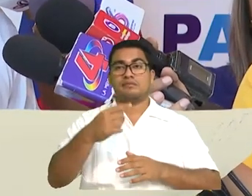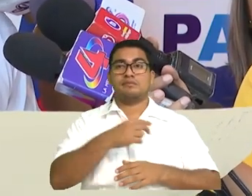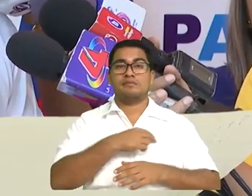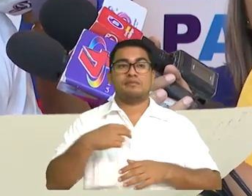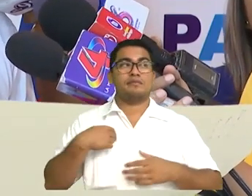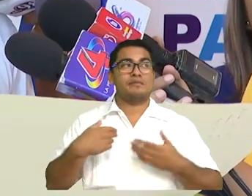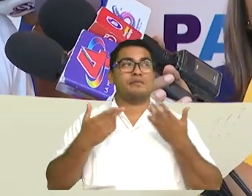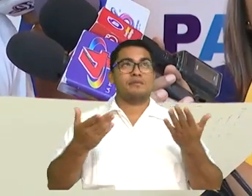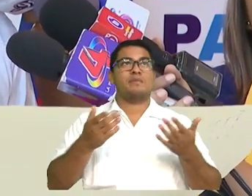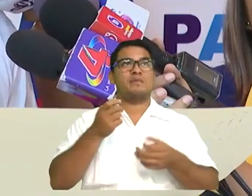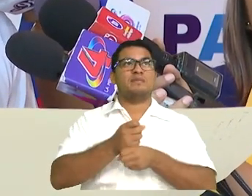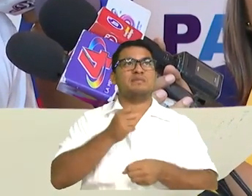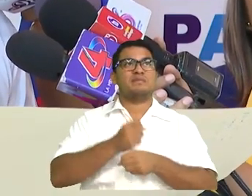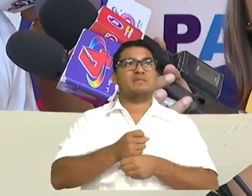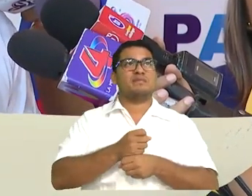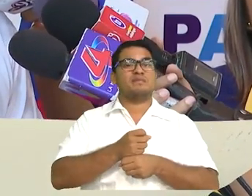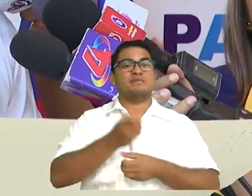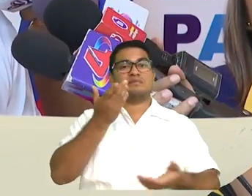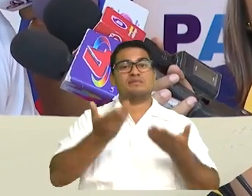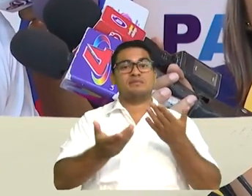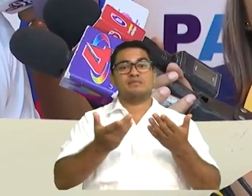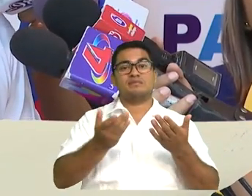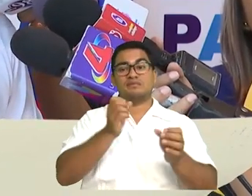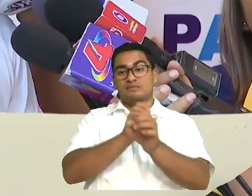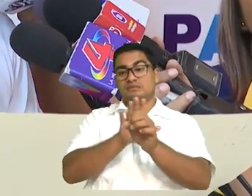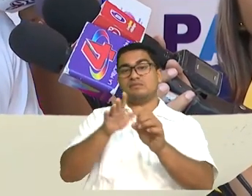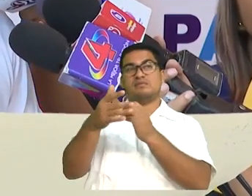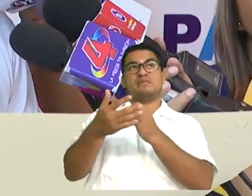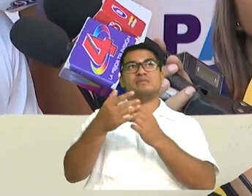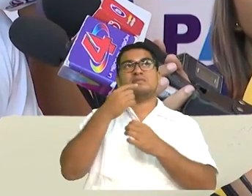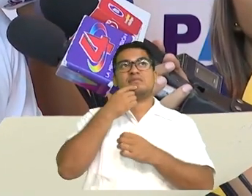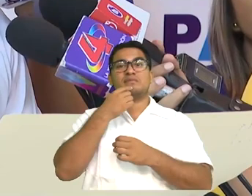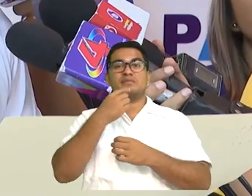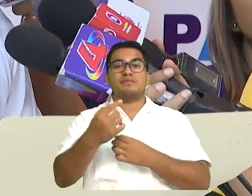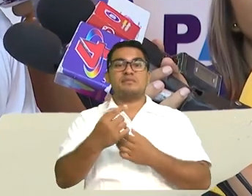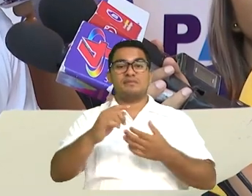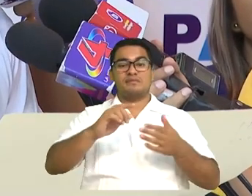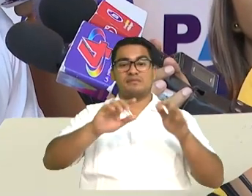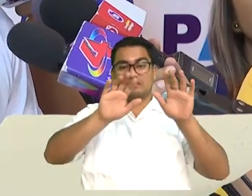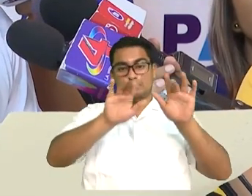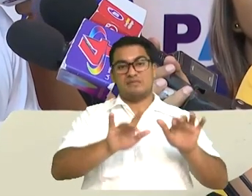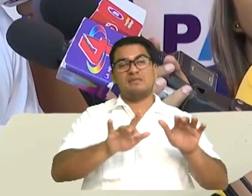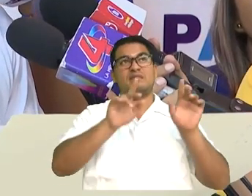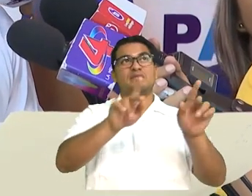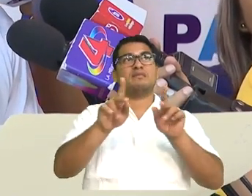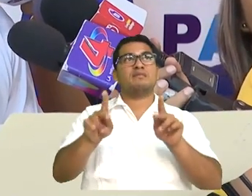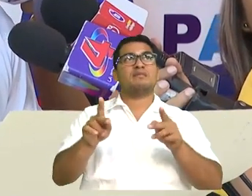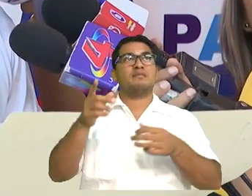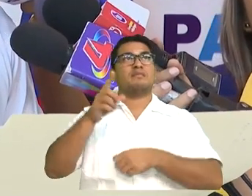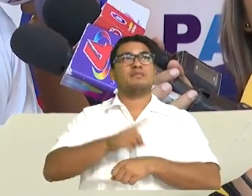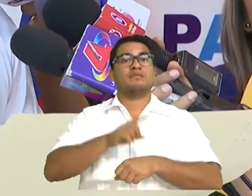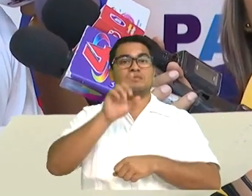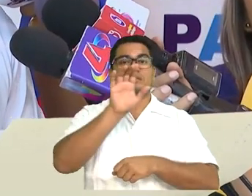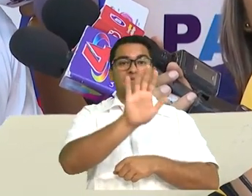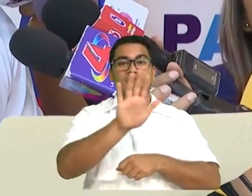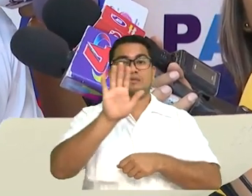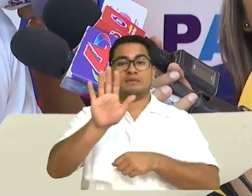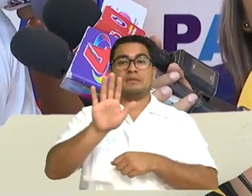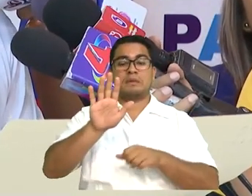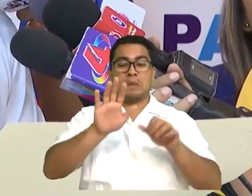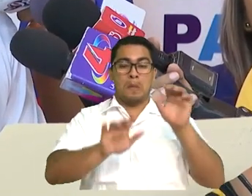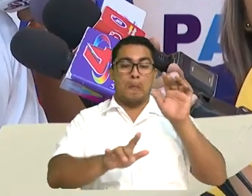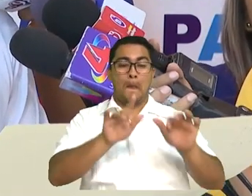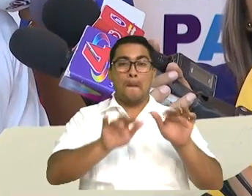sistema de manejo de casos, los equipos son necesarios para el personal médico. 55 computadores y UBS van